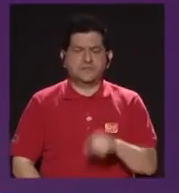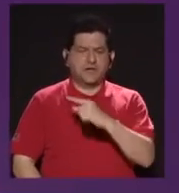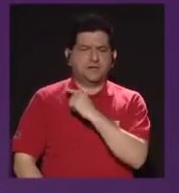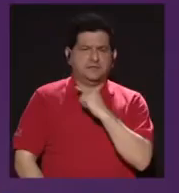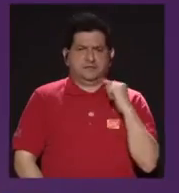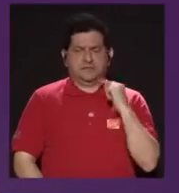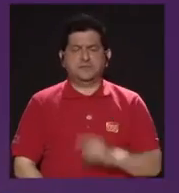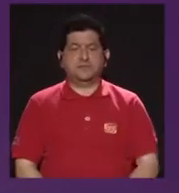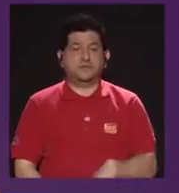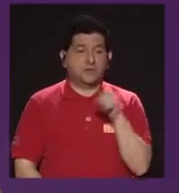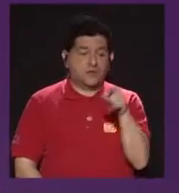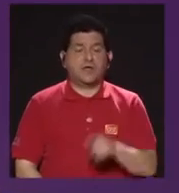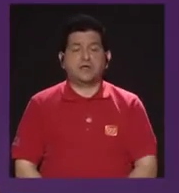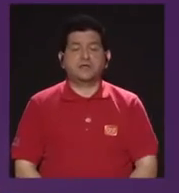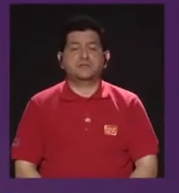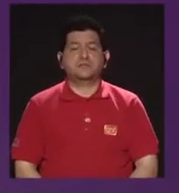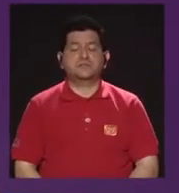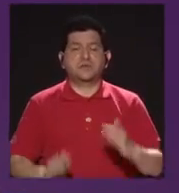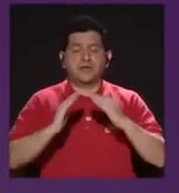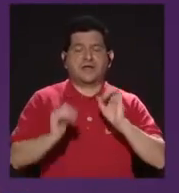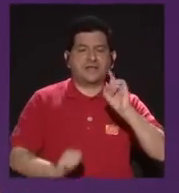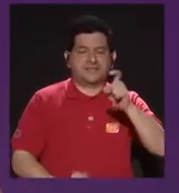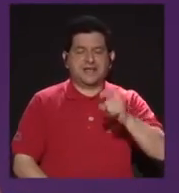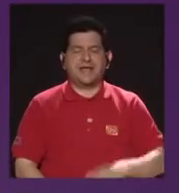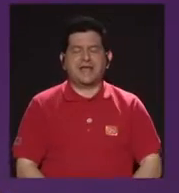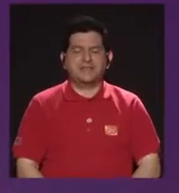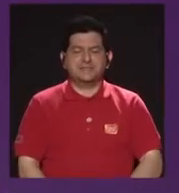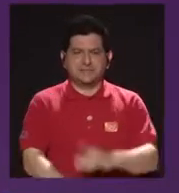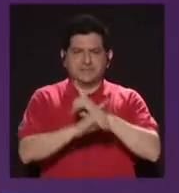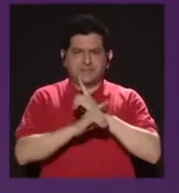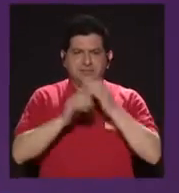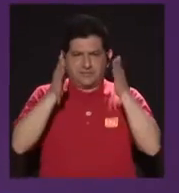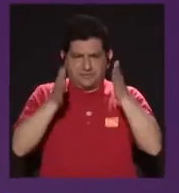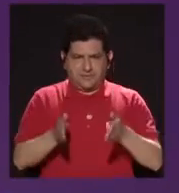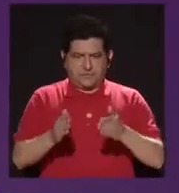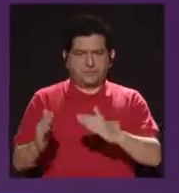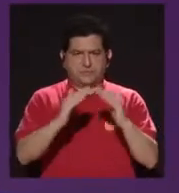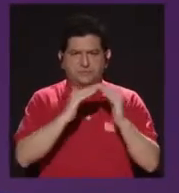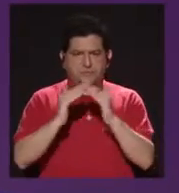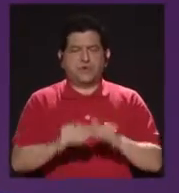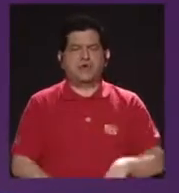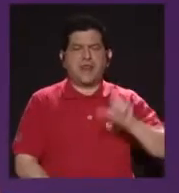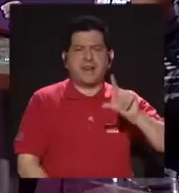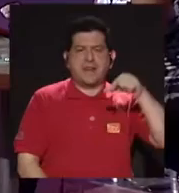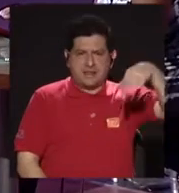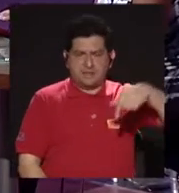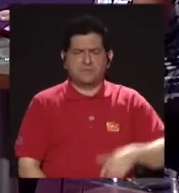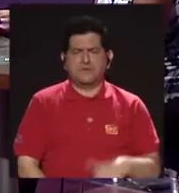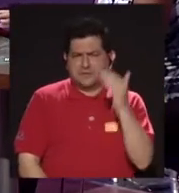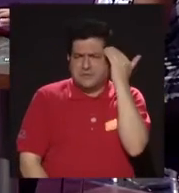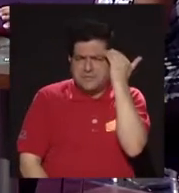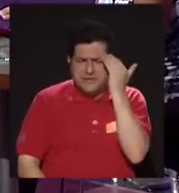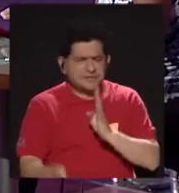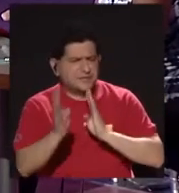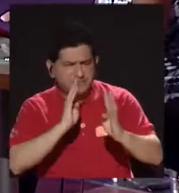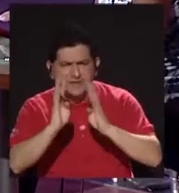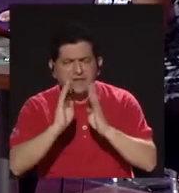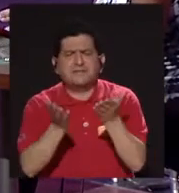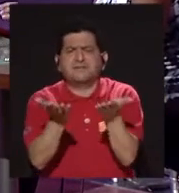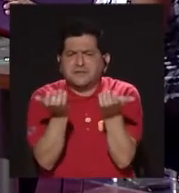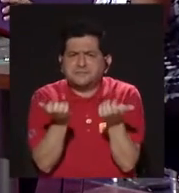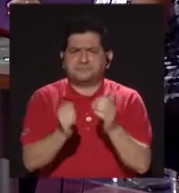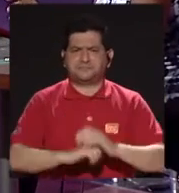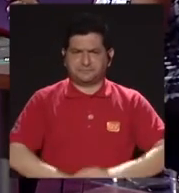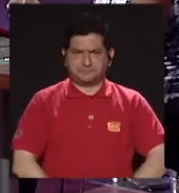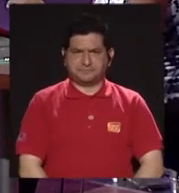en la residencia de la ex defensora de los habitantes para conocer sobre esto pues queremos conversar con ustedes